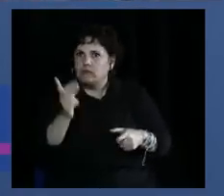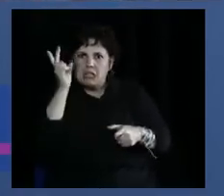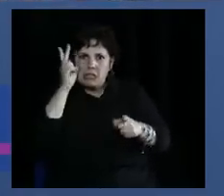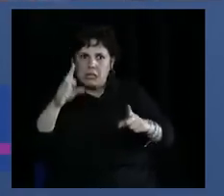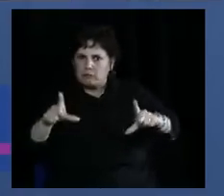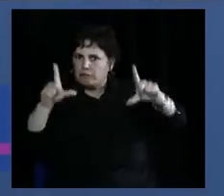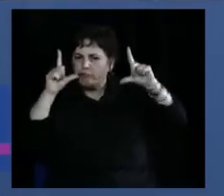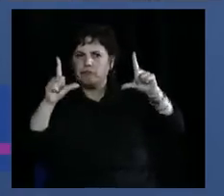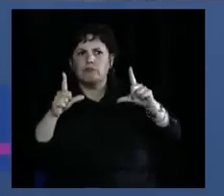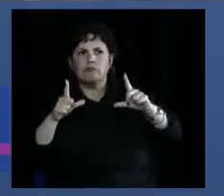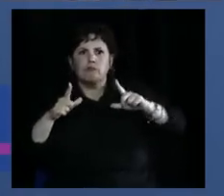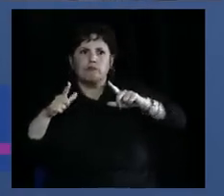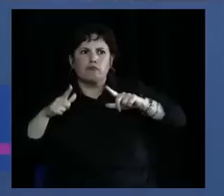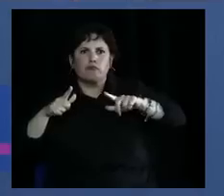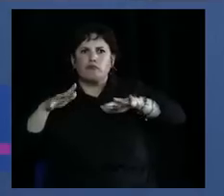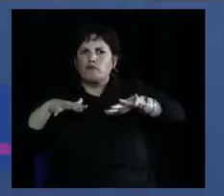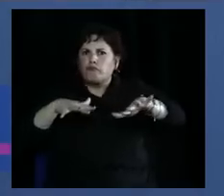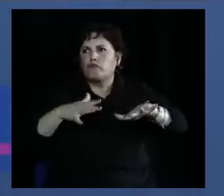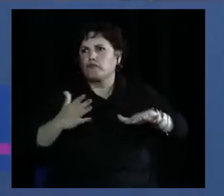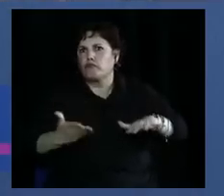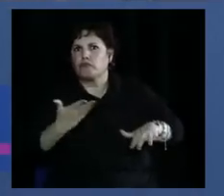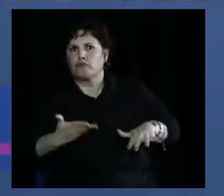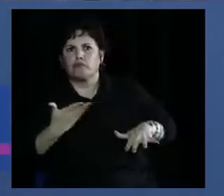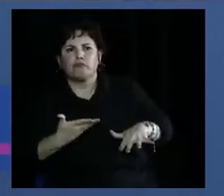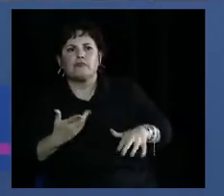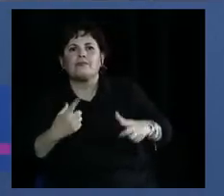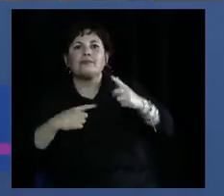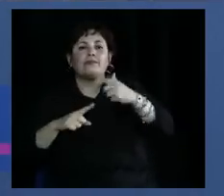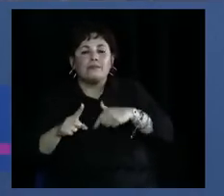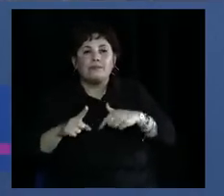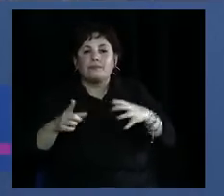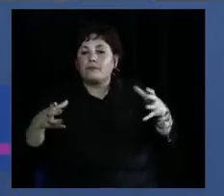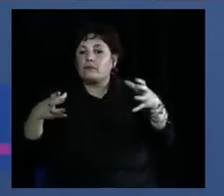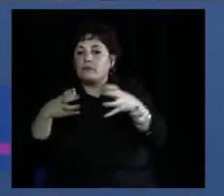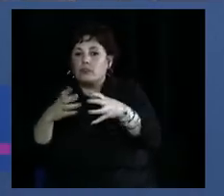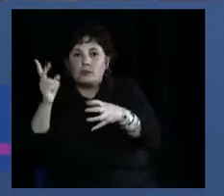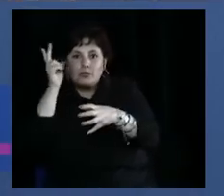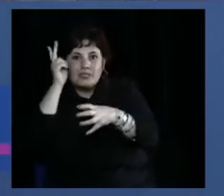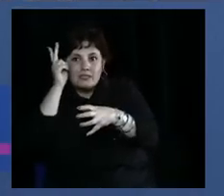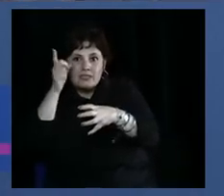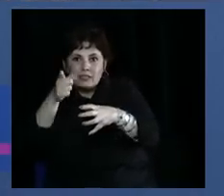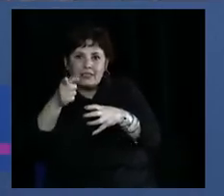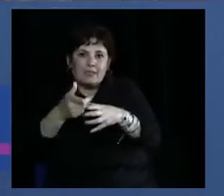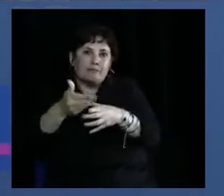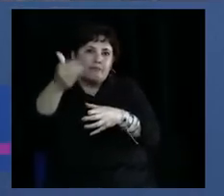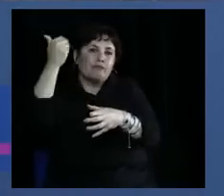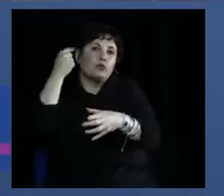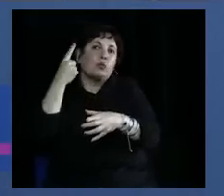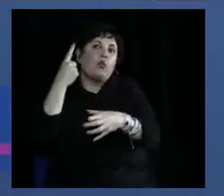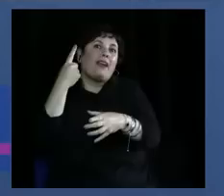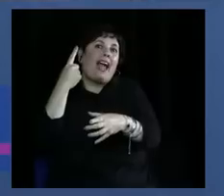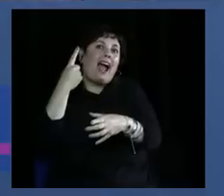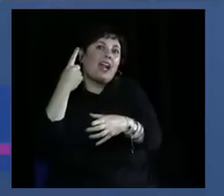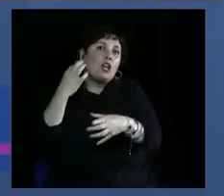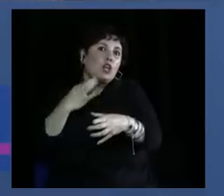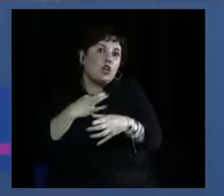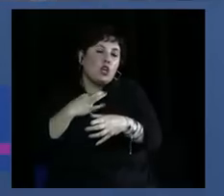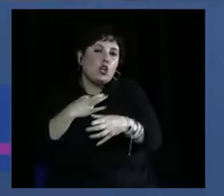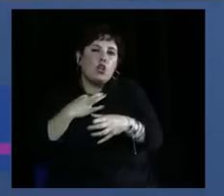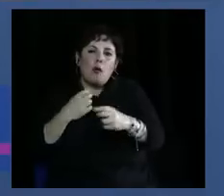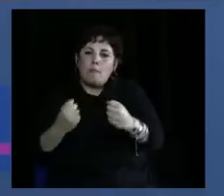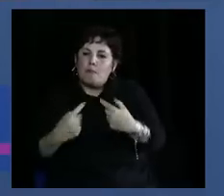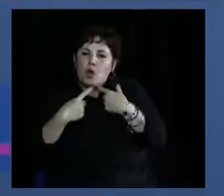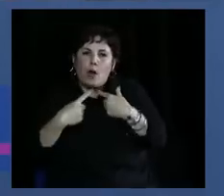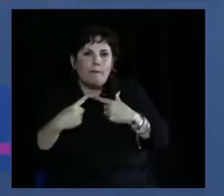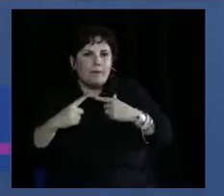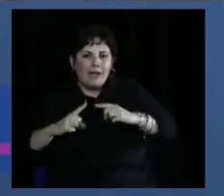Están movilizados prácticamente todo el país, pero las columnas de los movimientos indígenas están desde hace más de un año ya en su propia revolución,